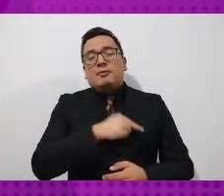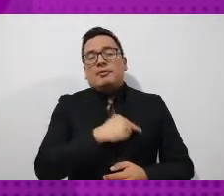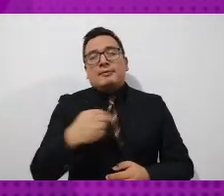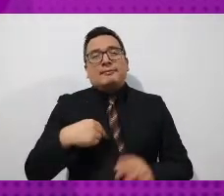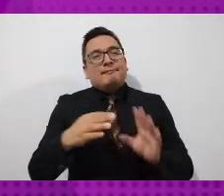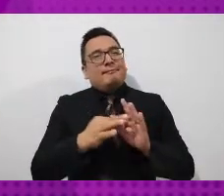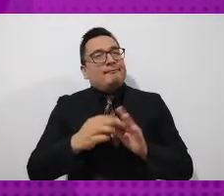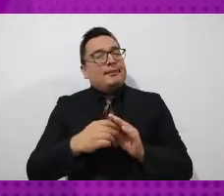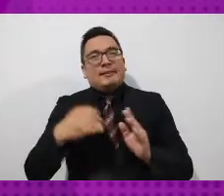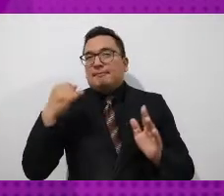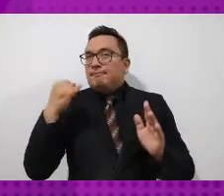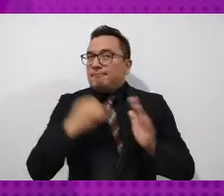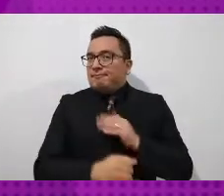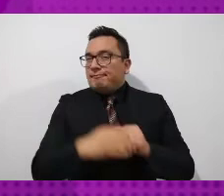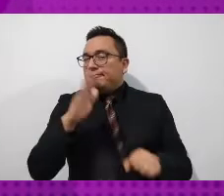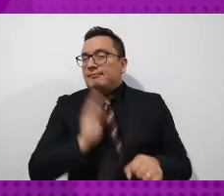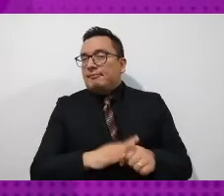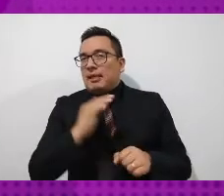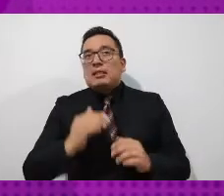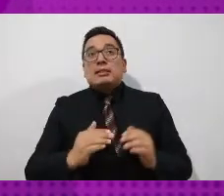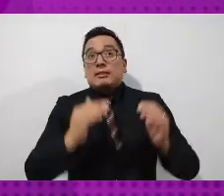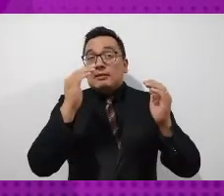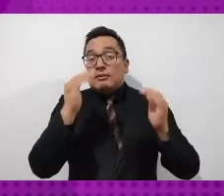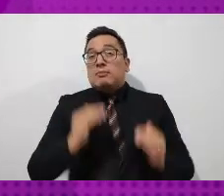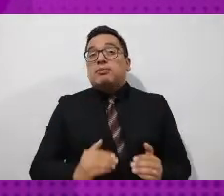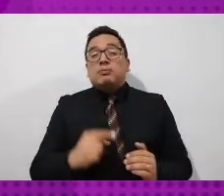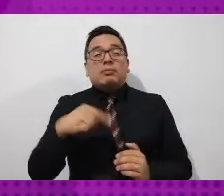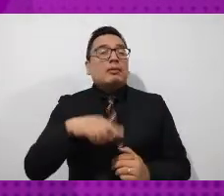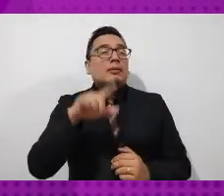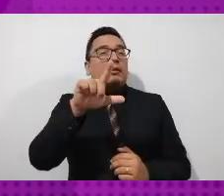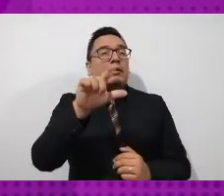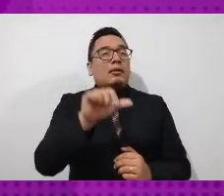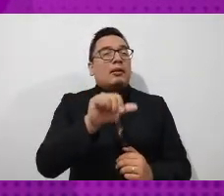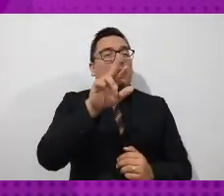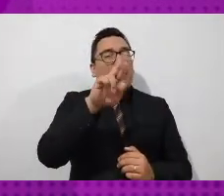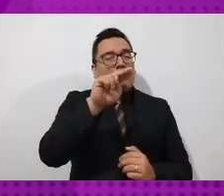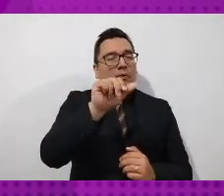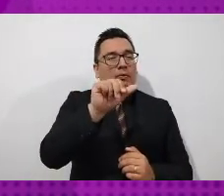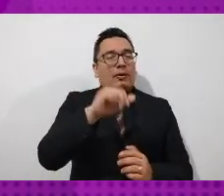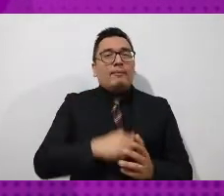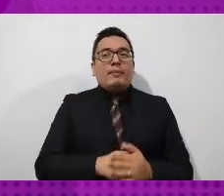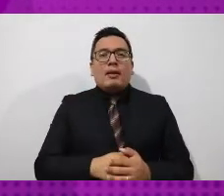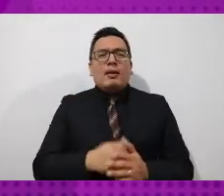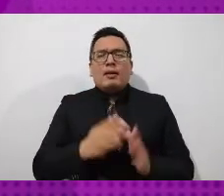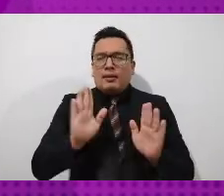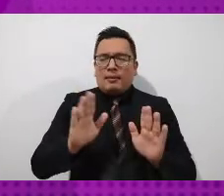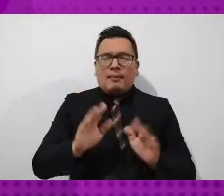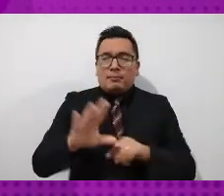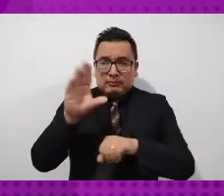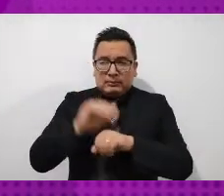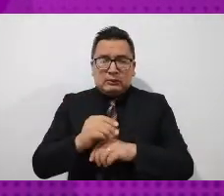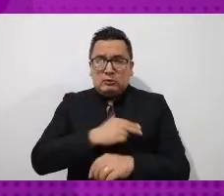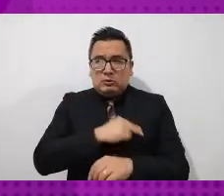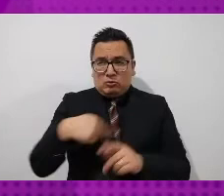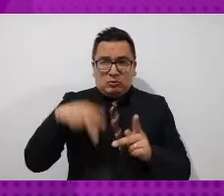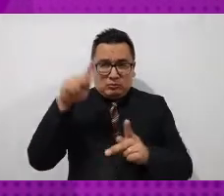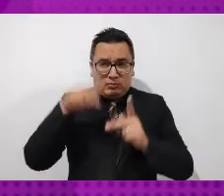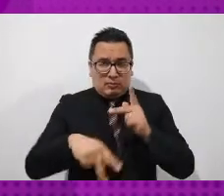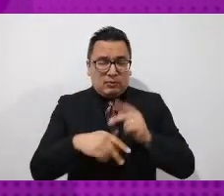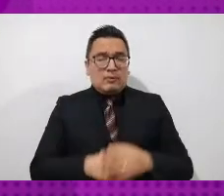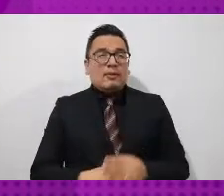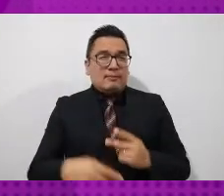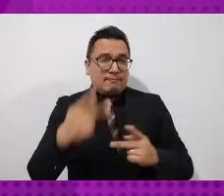estamos hablando y que vamos a seguir hablando en este segundo bloque aquí dentro del programa de la urna. Consejero, si me lo permite, vamos a ir a una